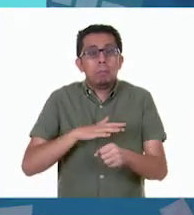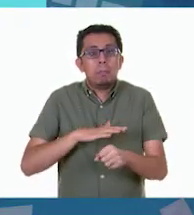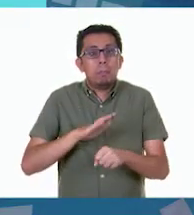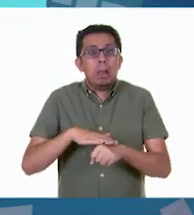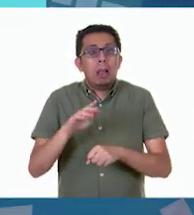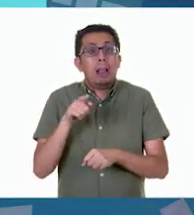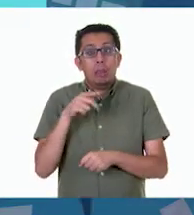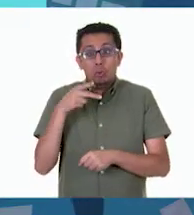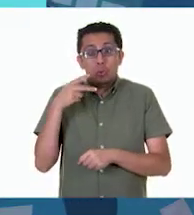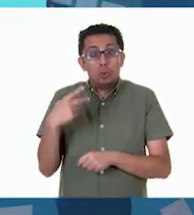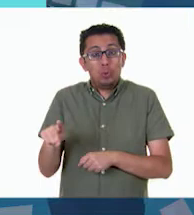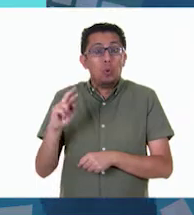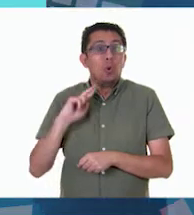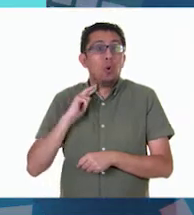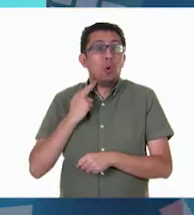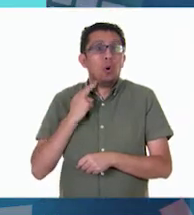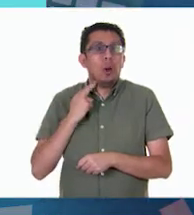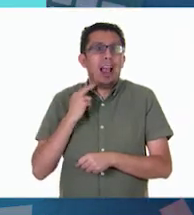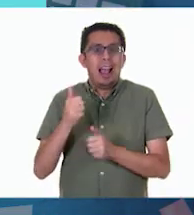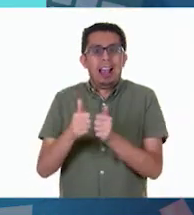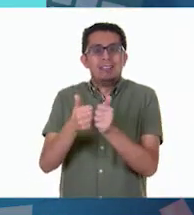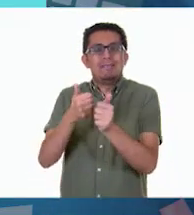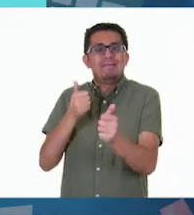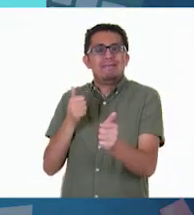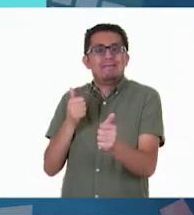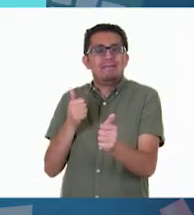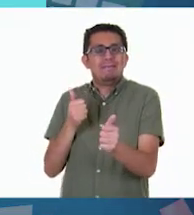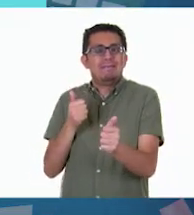super robot quedó atrás del mío.